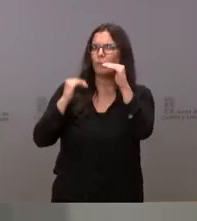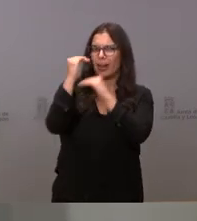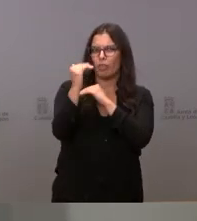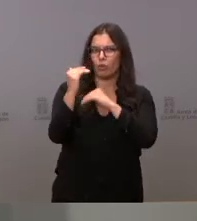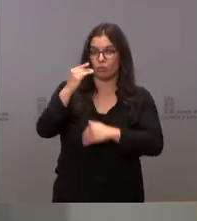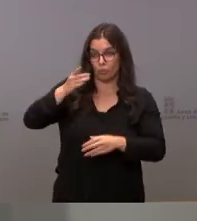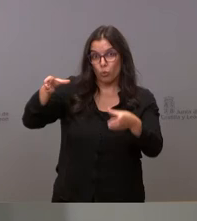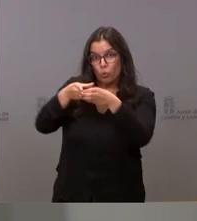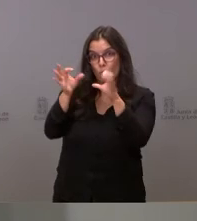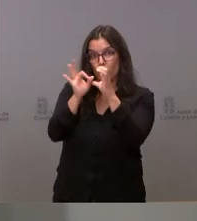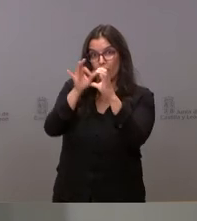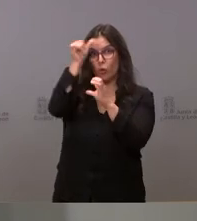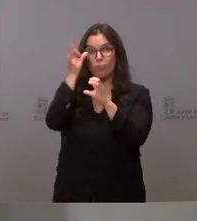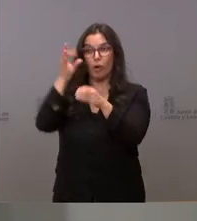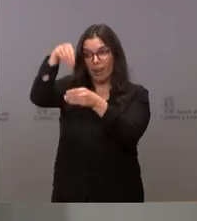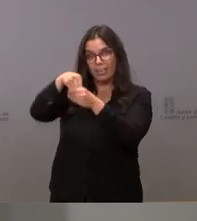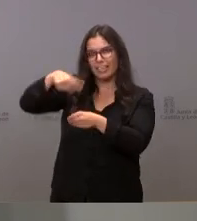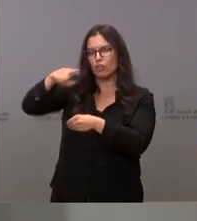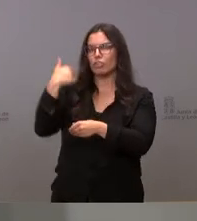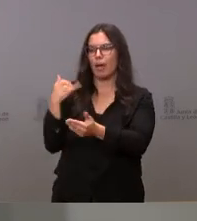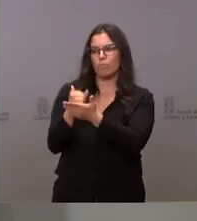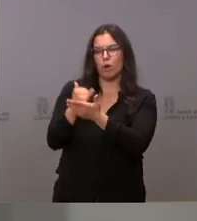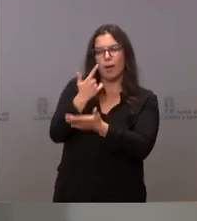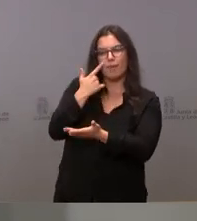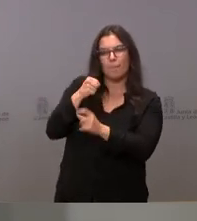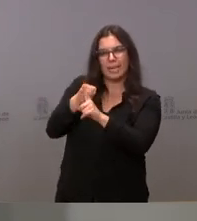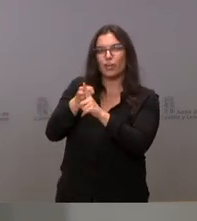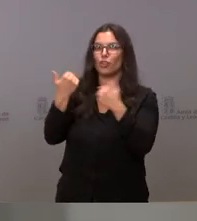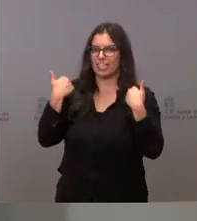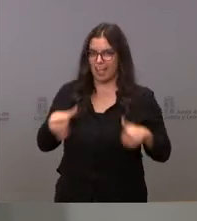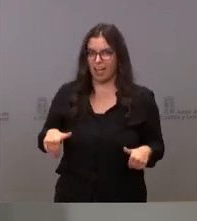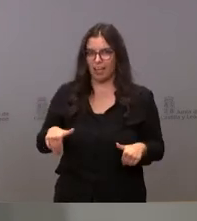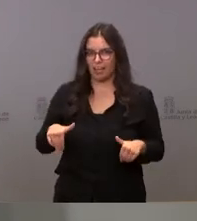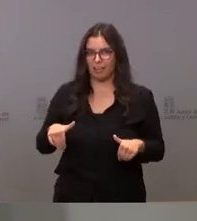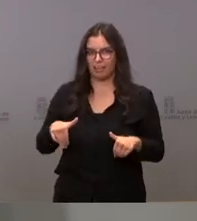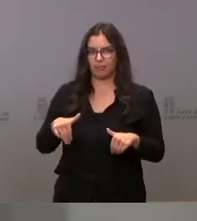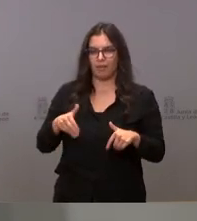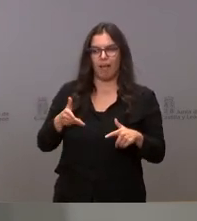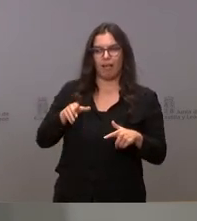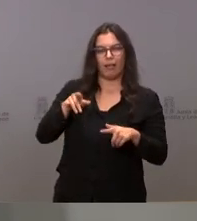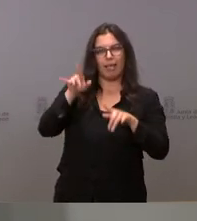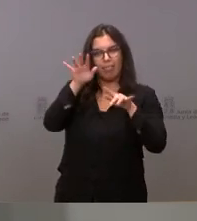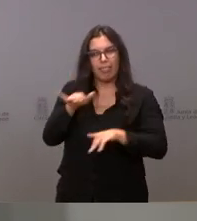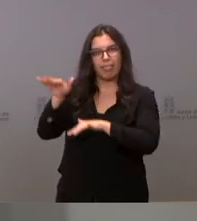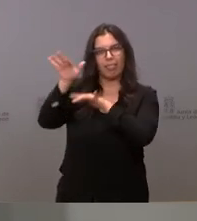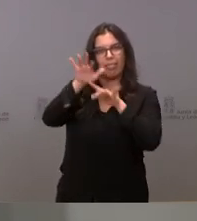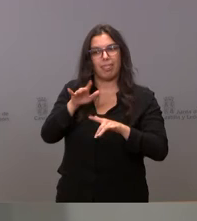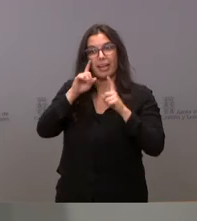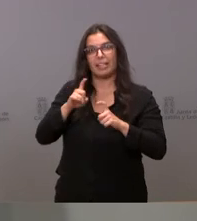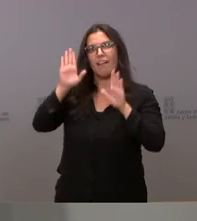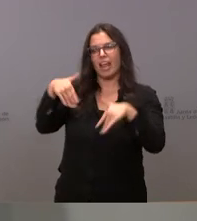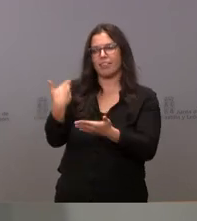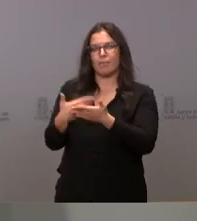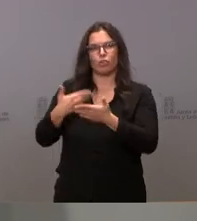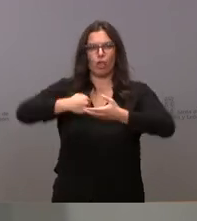prueba. Ya han sido sometidas a esa presión, ya han sido sometidas a esas ofertas y ya han demostrado quiénes eran.